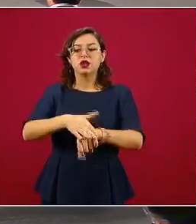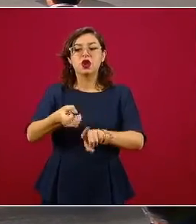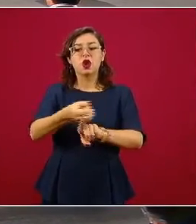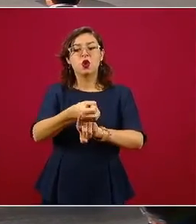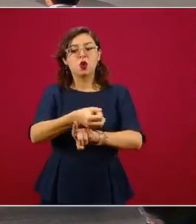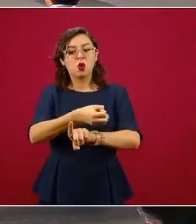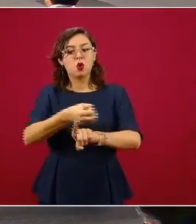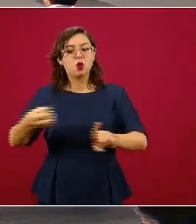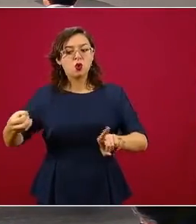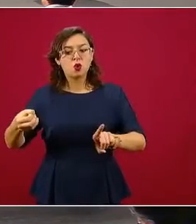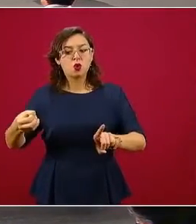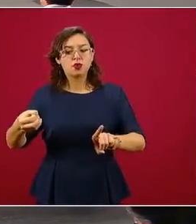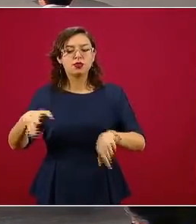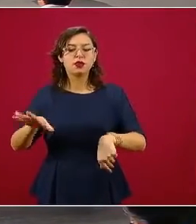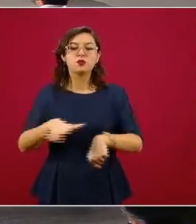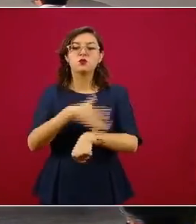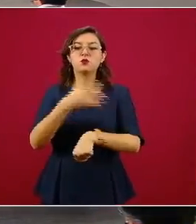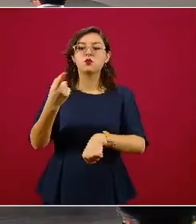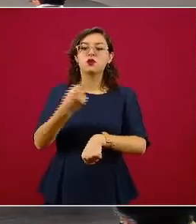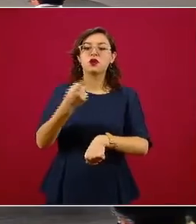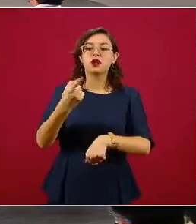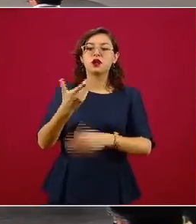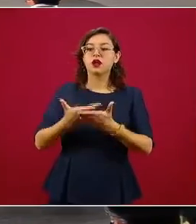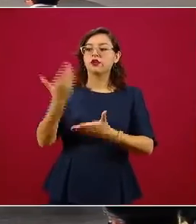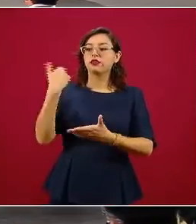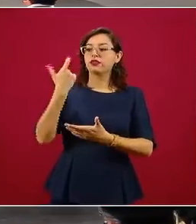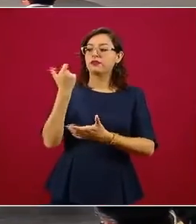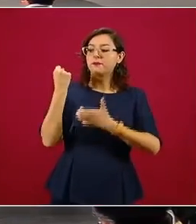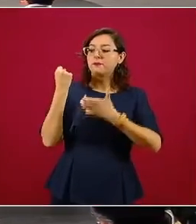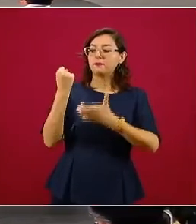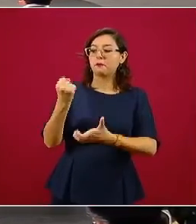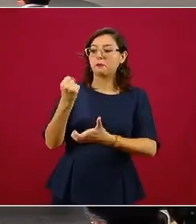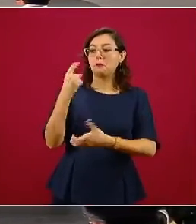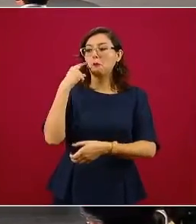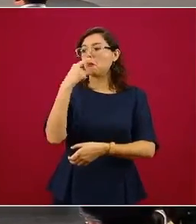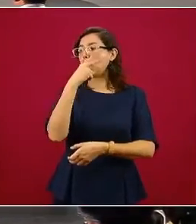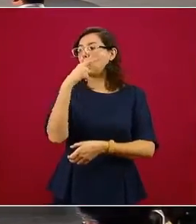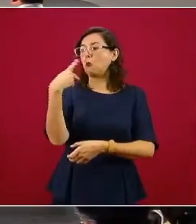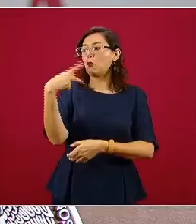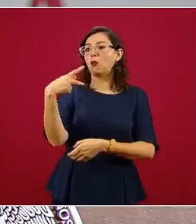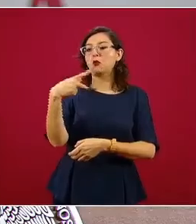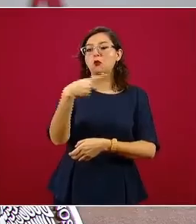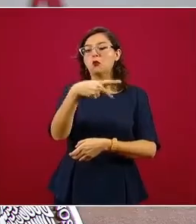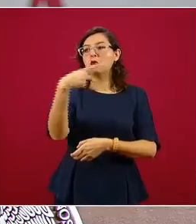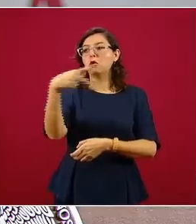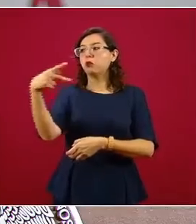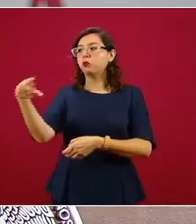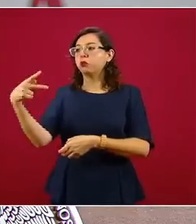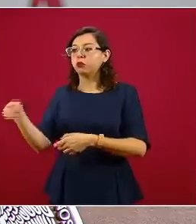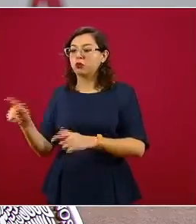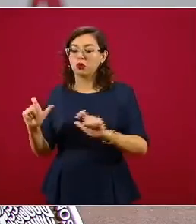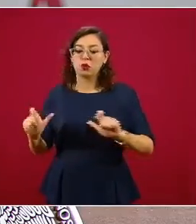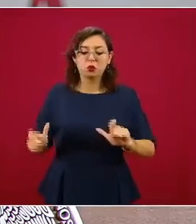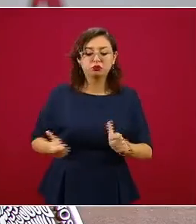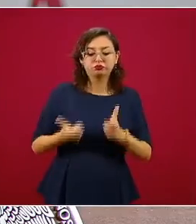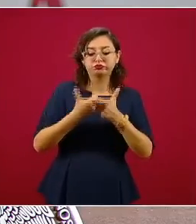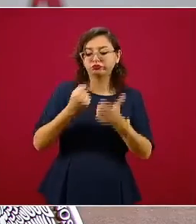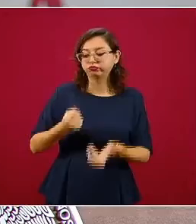en el manejo discrecional del presupuesto a través de fideicomisos y de